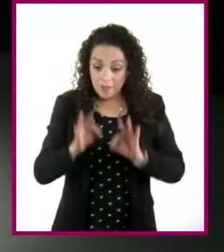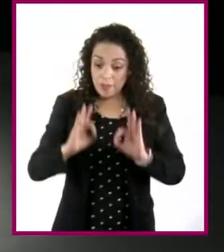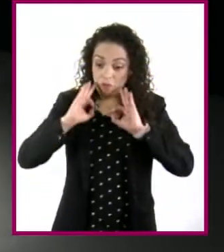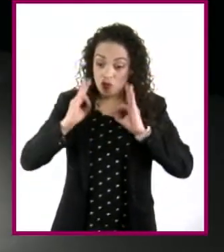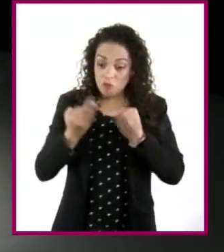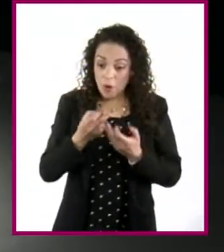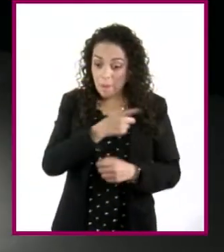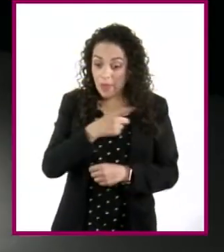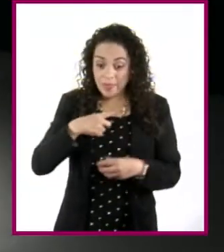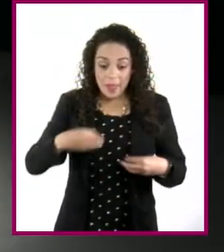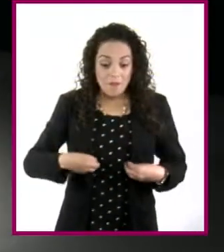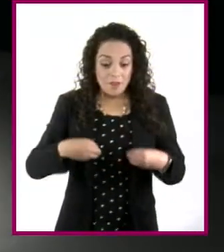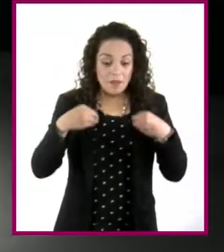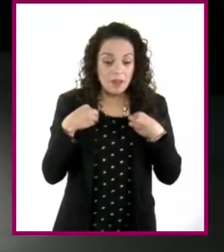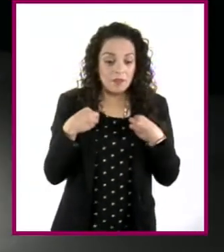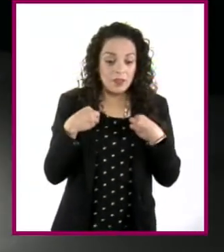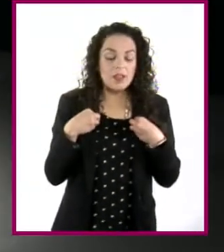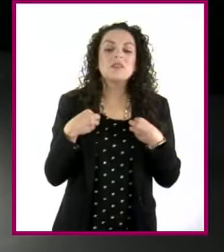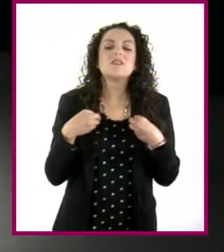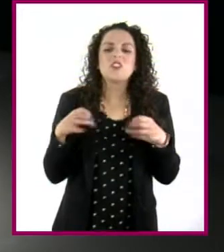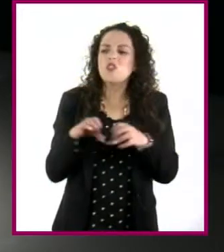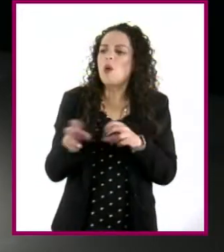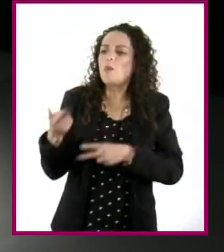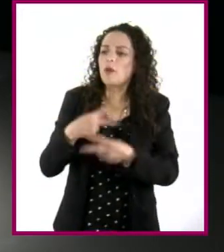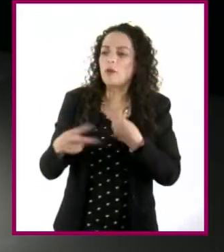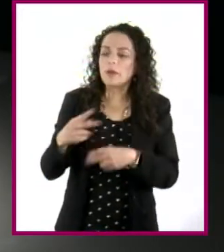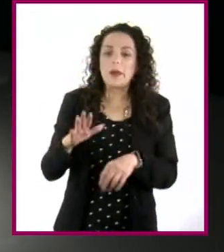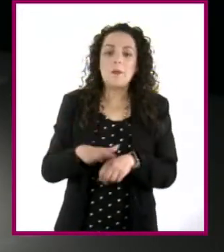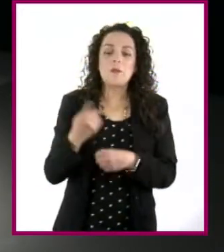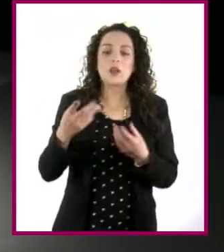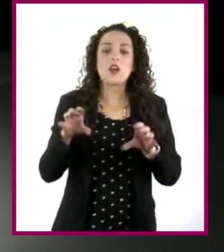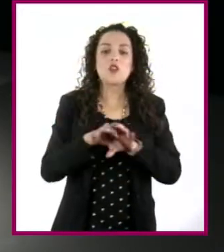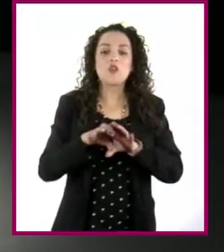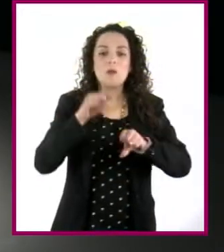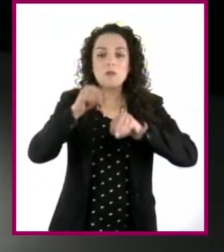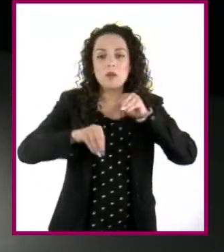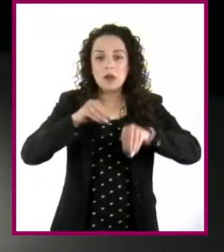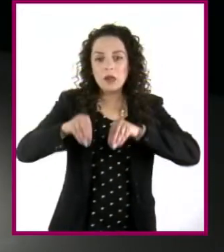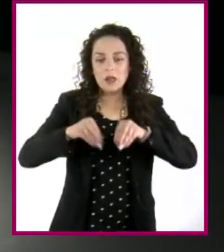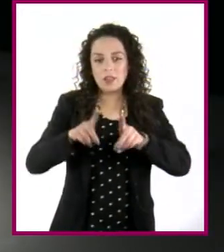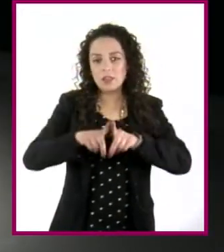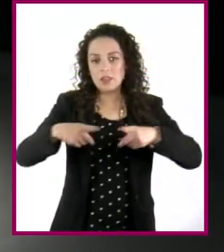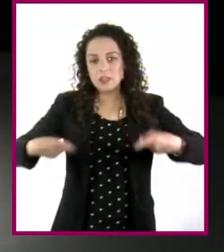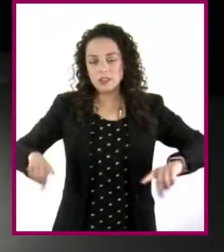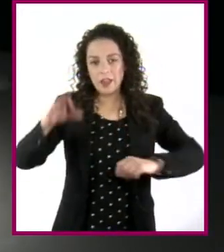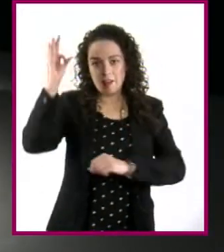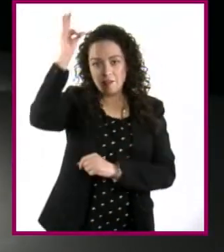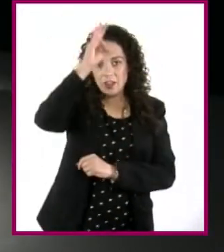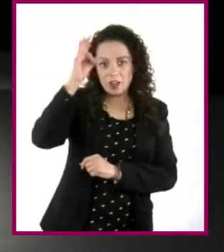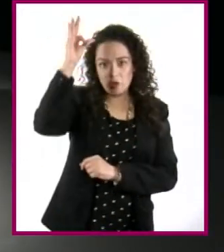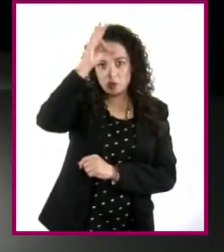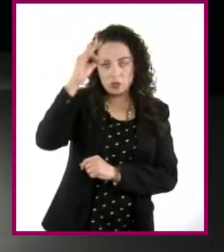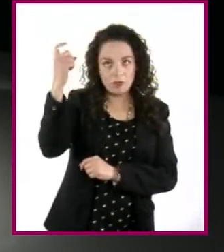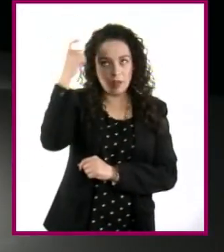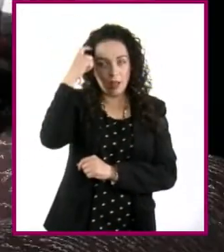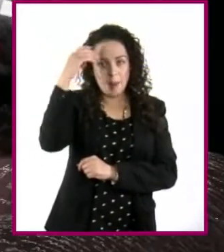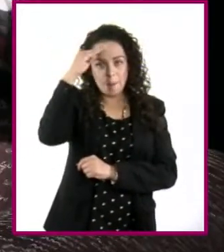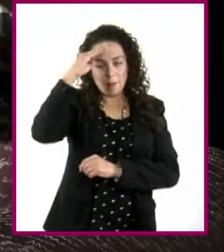es consecuencia de cómo se fueron desarrollando los planteamientos filosóficos a lo largo de la historia del